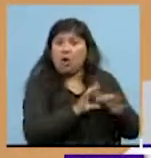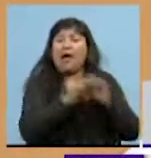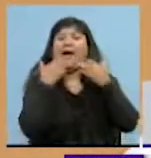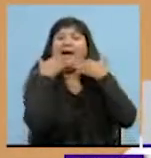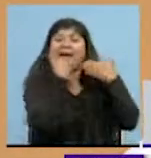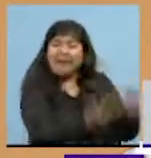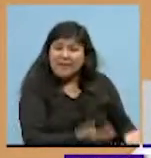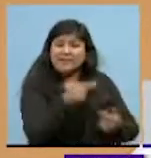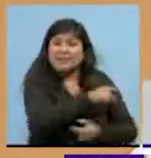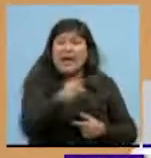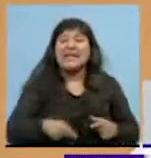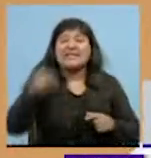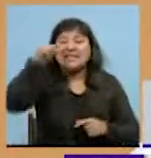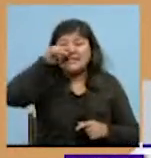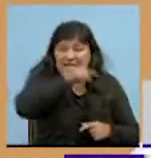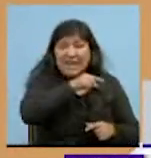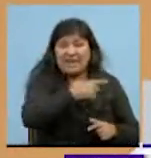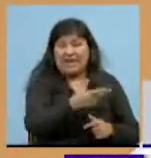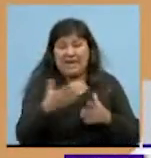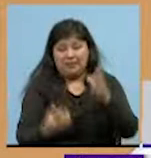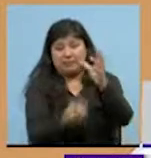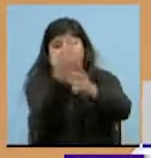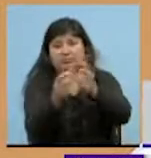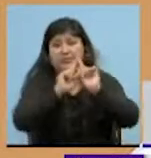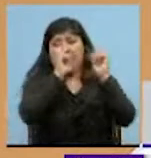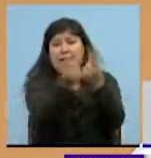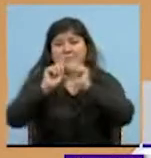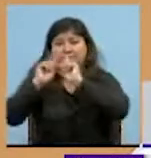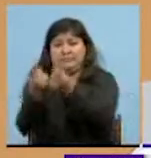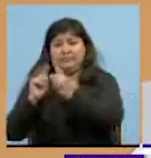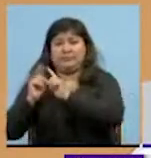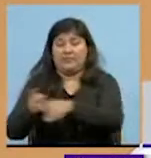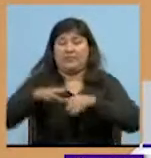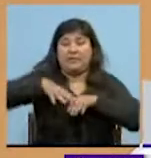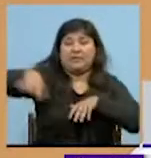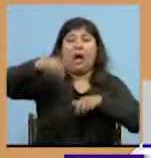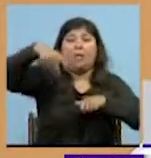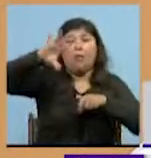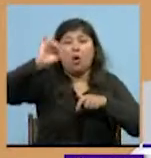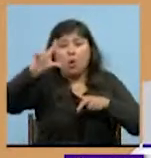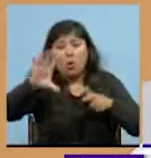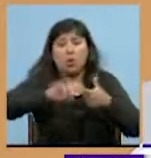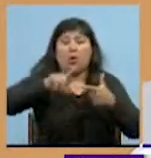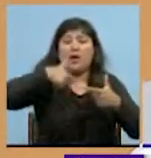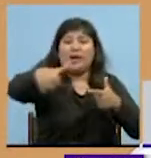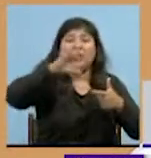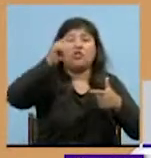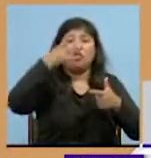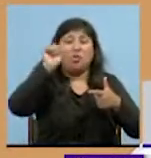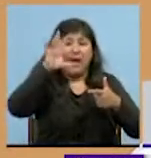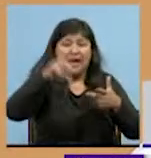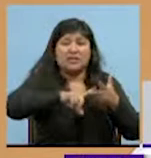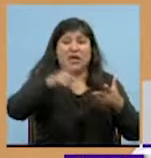ser 7 puestos de salud en todos los valles, que sería el Molulo, el Durazno, San Bernardo,